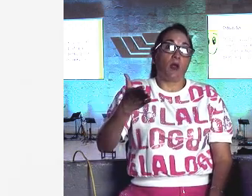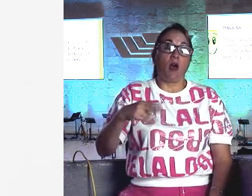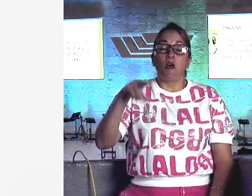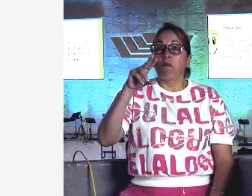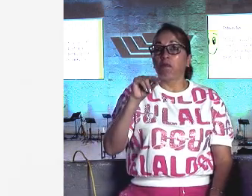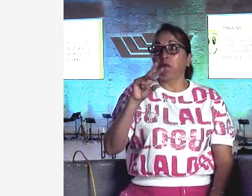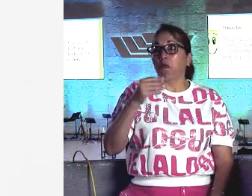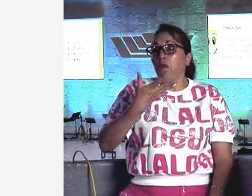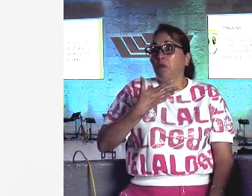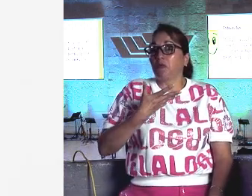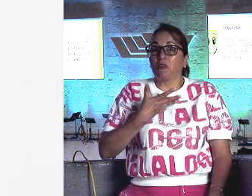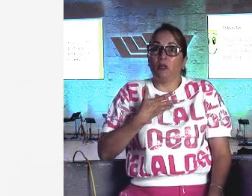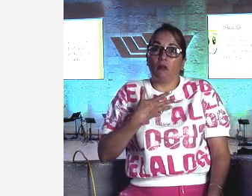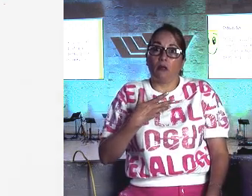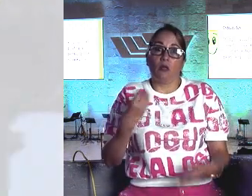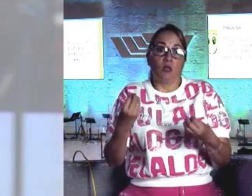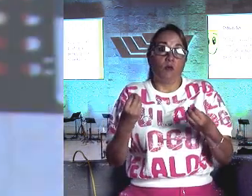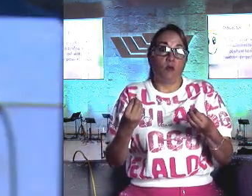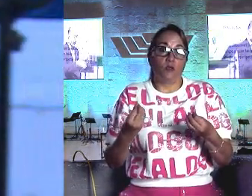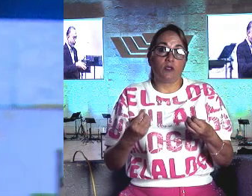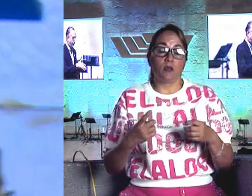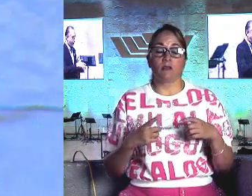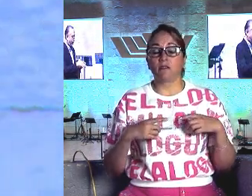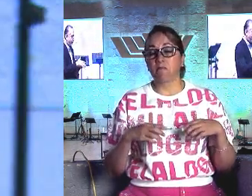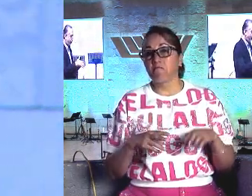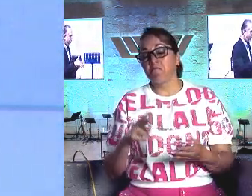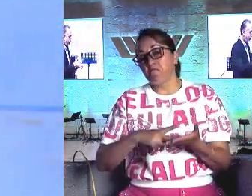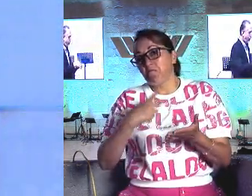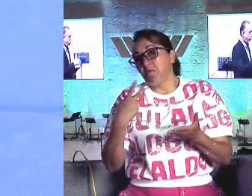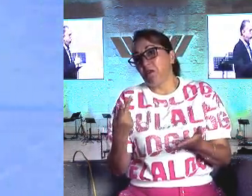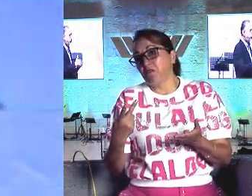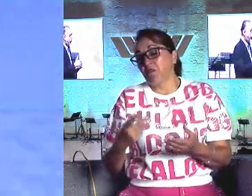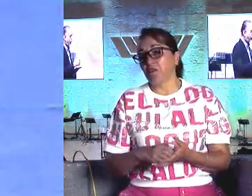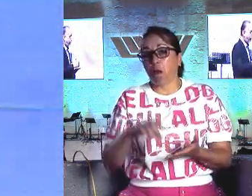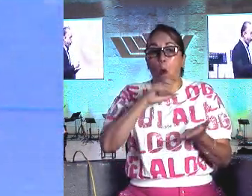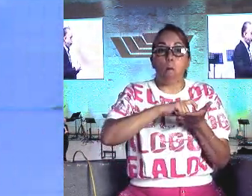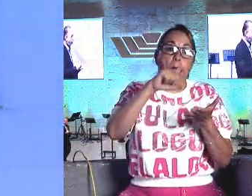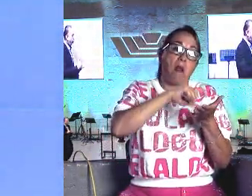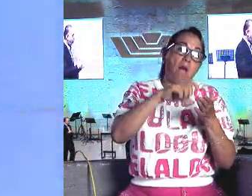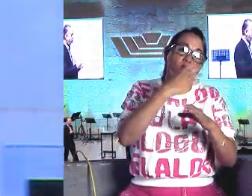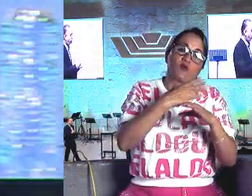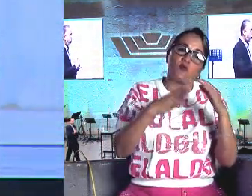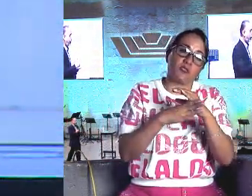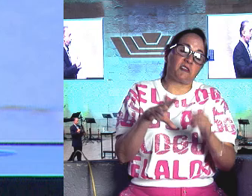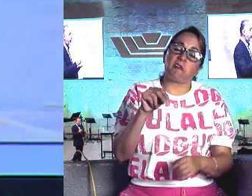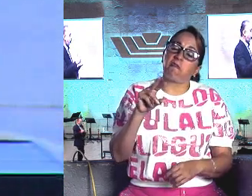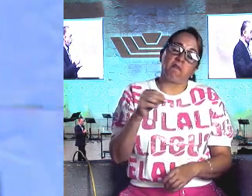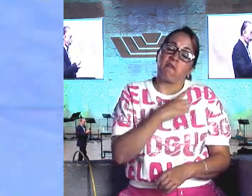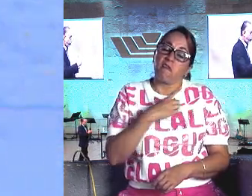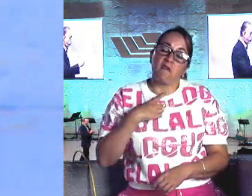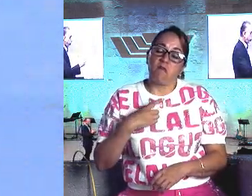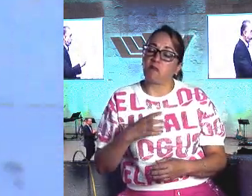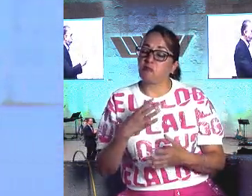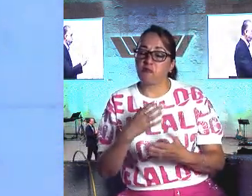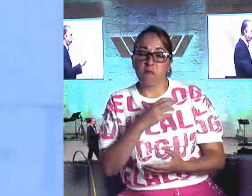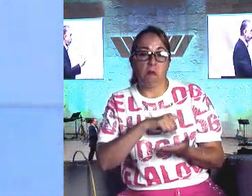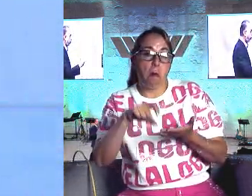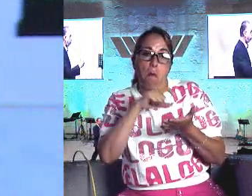está gastando, y entonces eso le genera deuda. Entonces hay mucha gente que vive endeudada por mucho